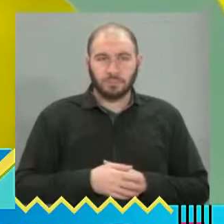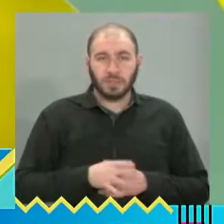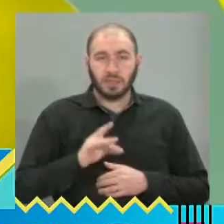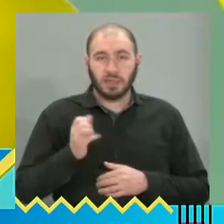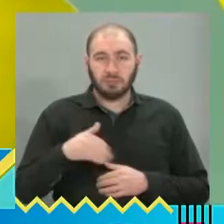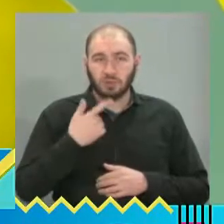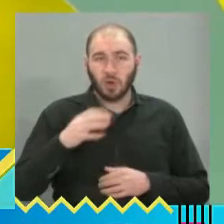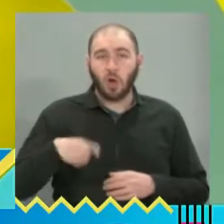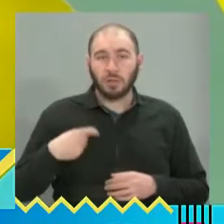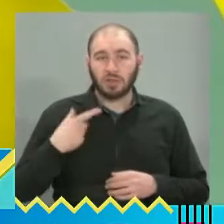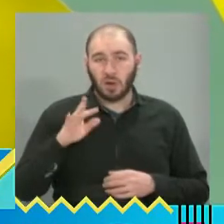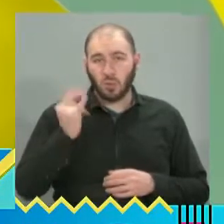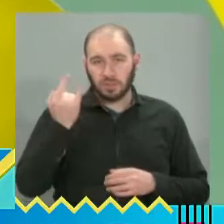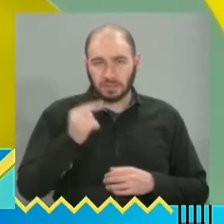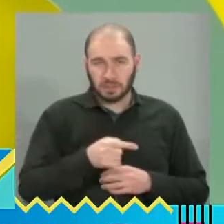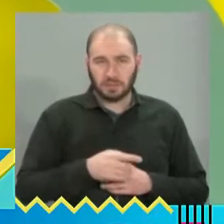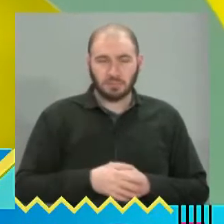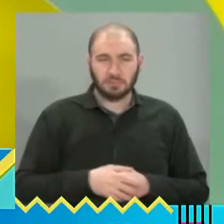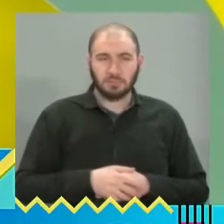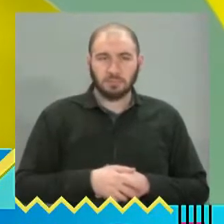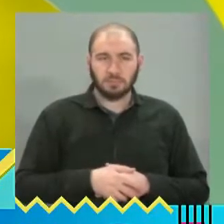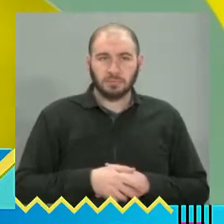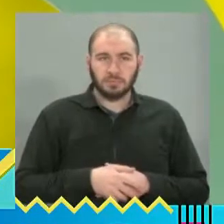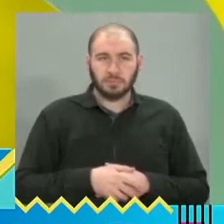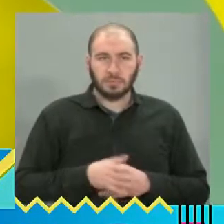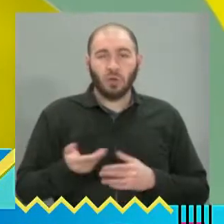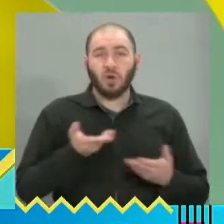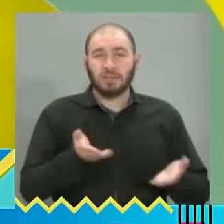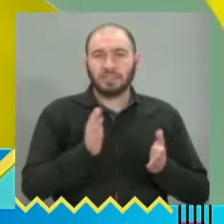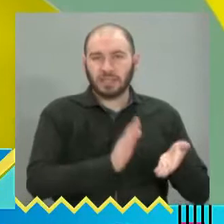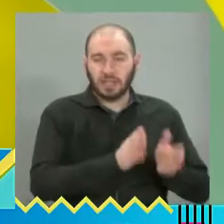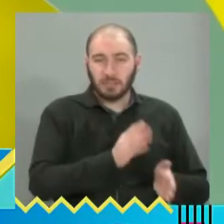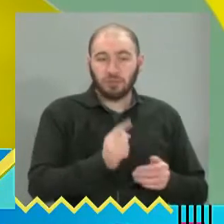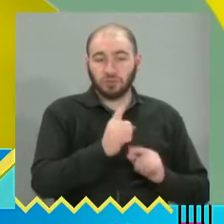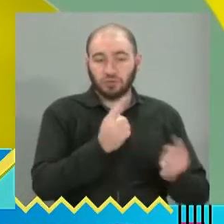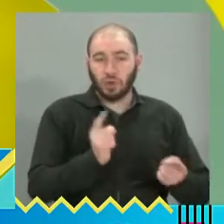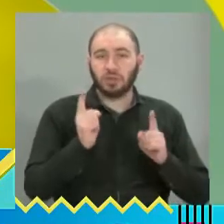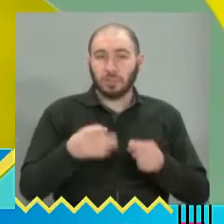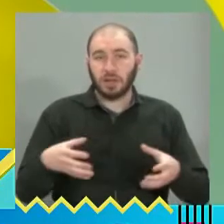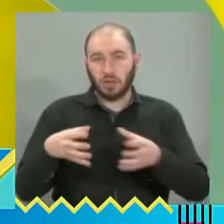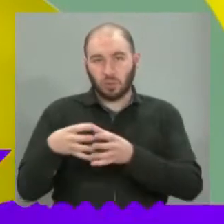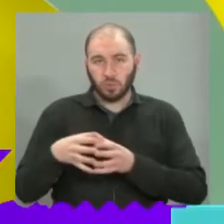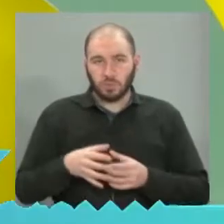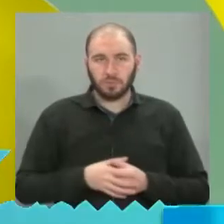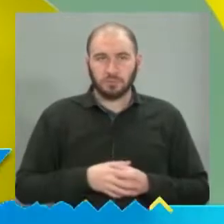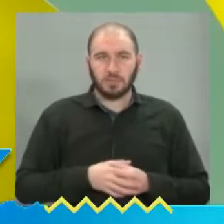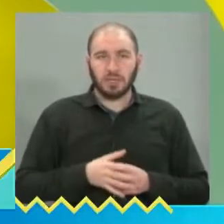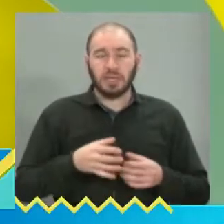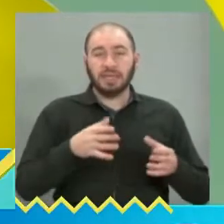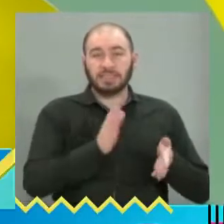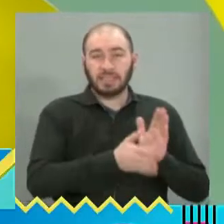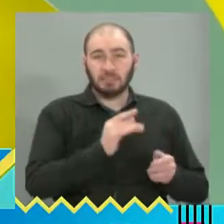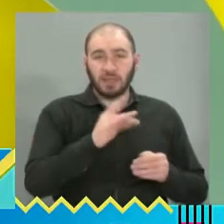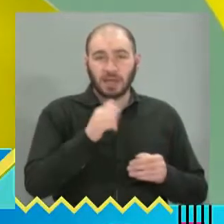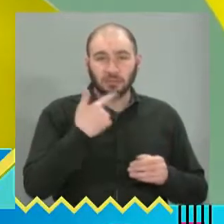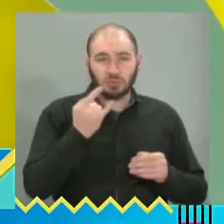DAMSO es la obra social de la universidad y ofrecemos tratamiento tanto individual como grupal. Si bien el tratamiento para